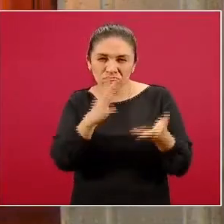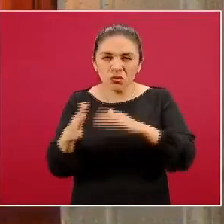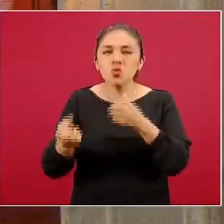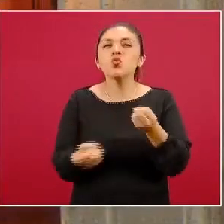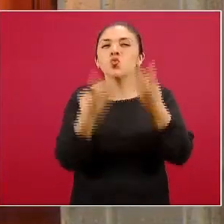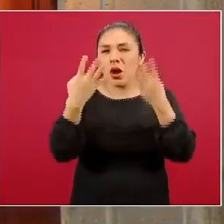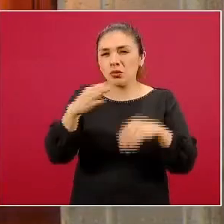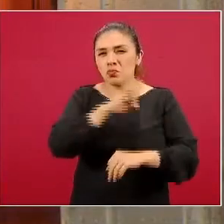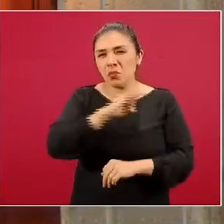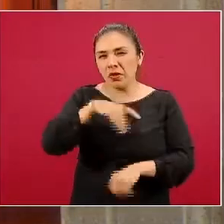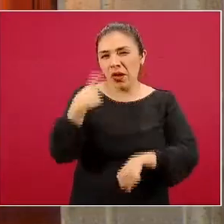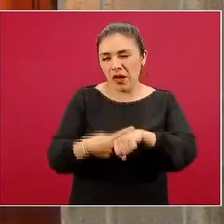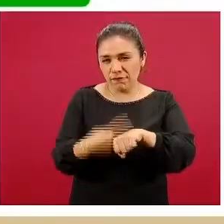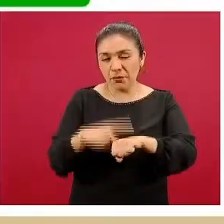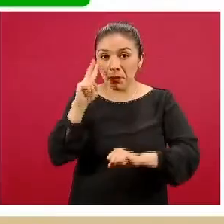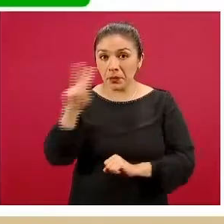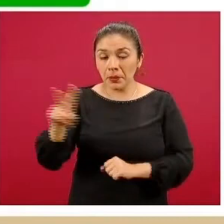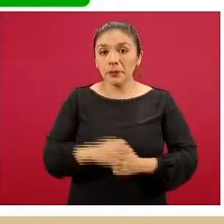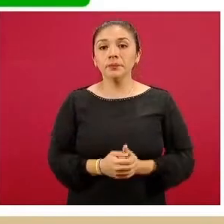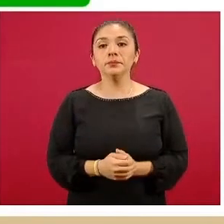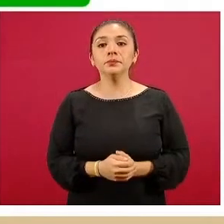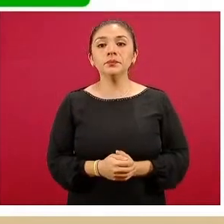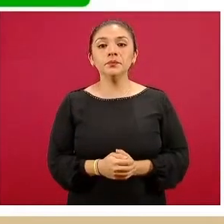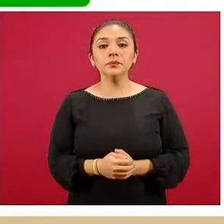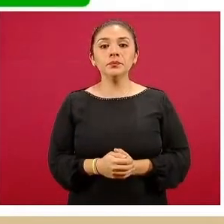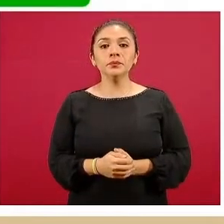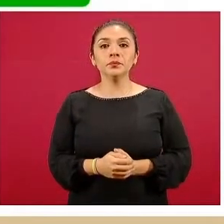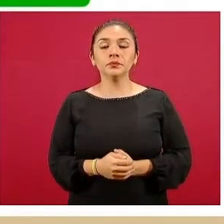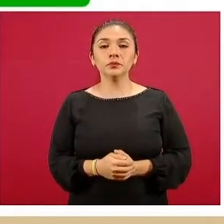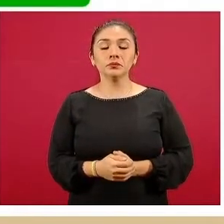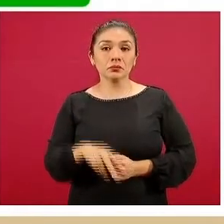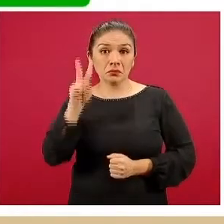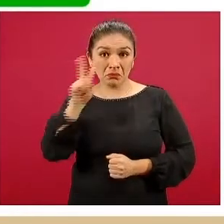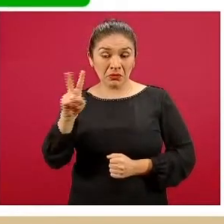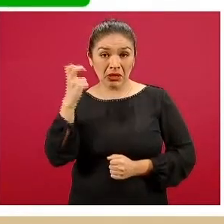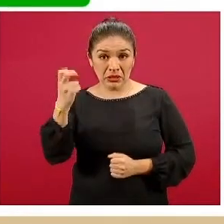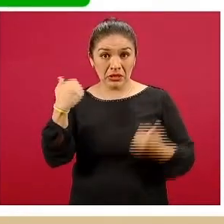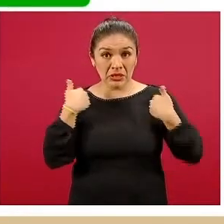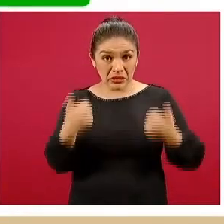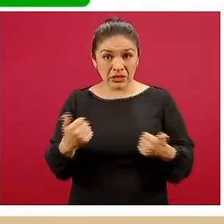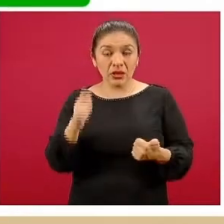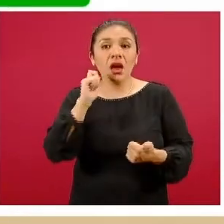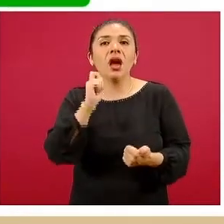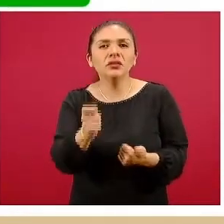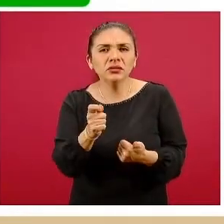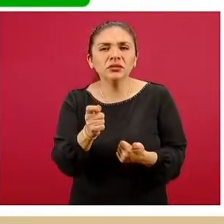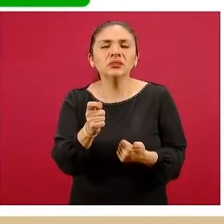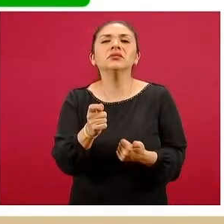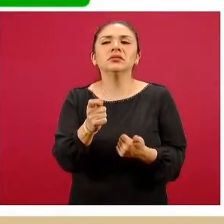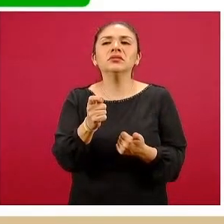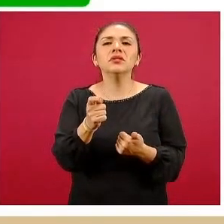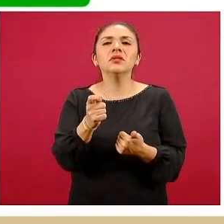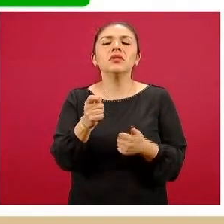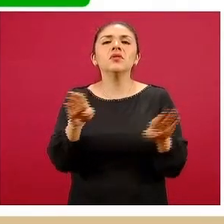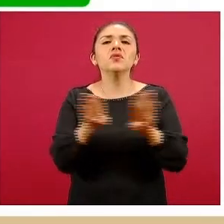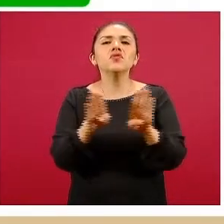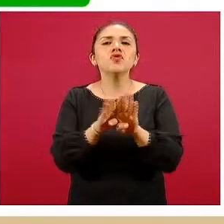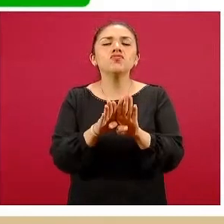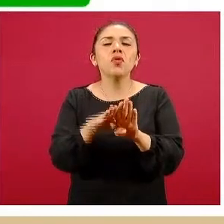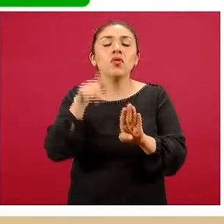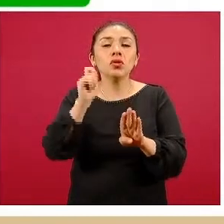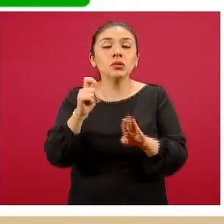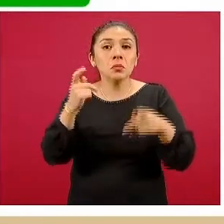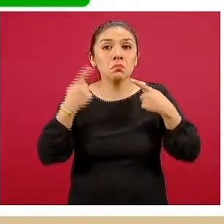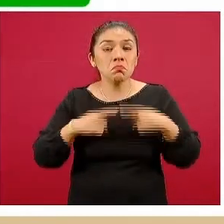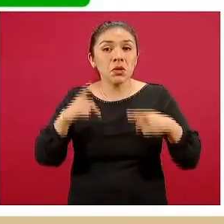que es la plataforma CISVER, como también las defunciones. Aquí pueden ver ustedes que en función de los